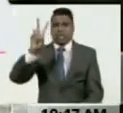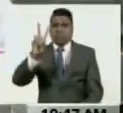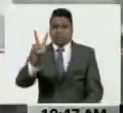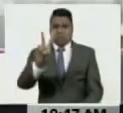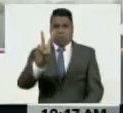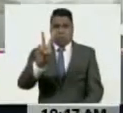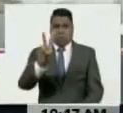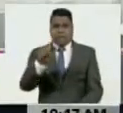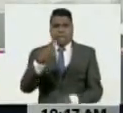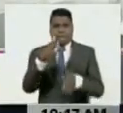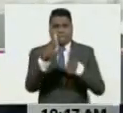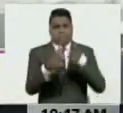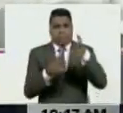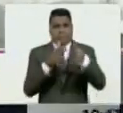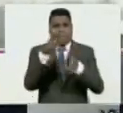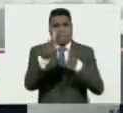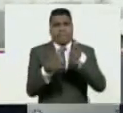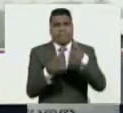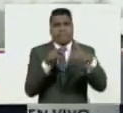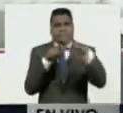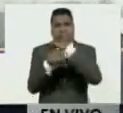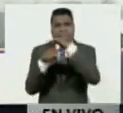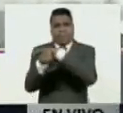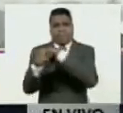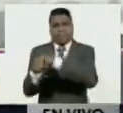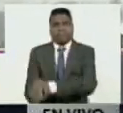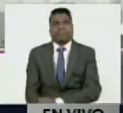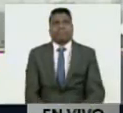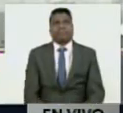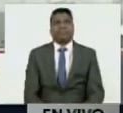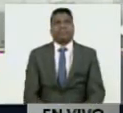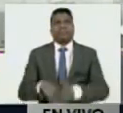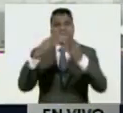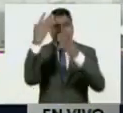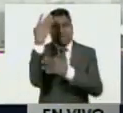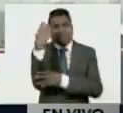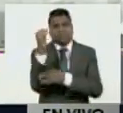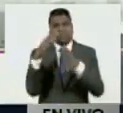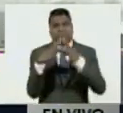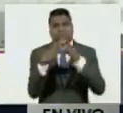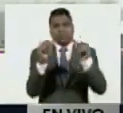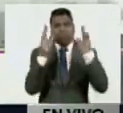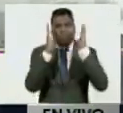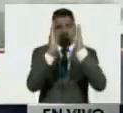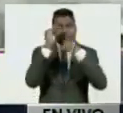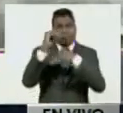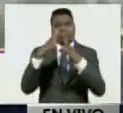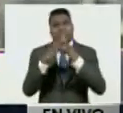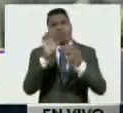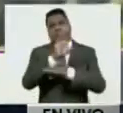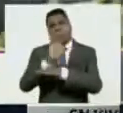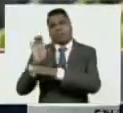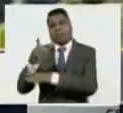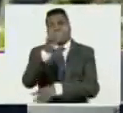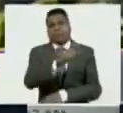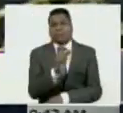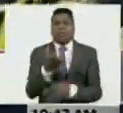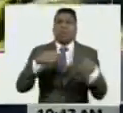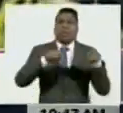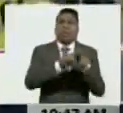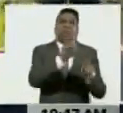integral, que son equipos multidisciplinarios de atención en todas las vías, autopistas, troncales y carreteras, así como